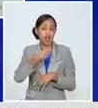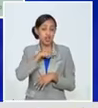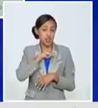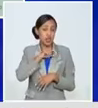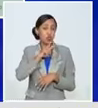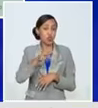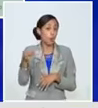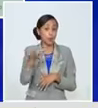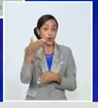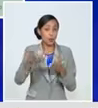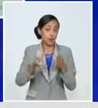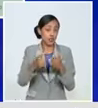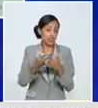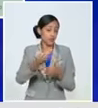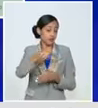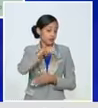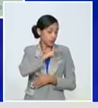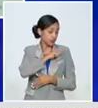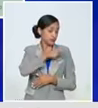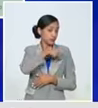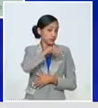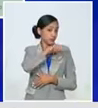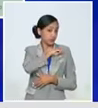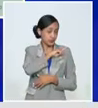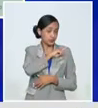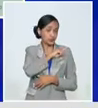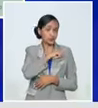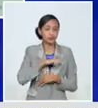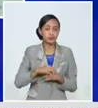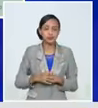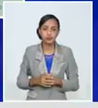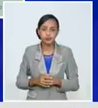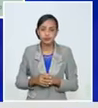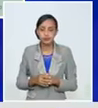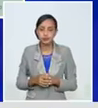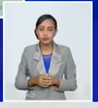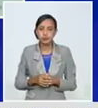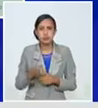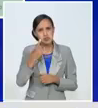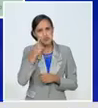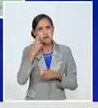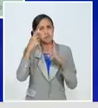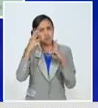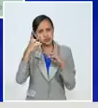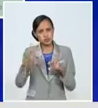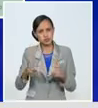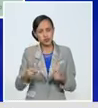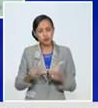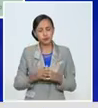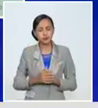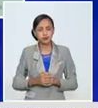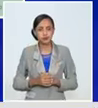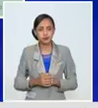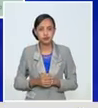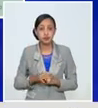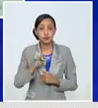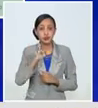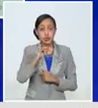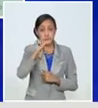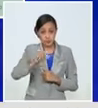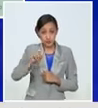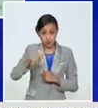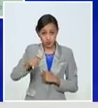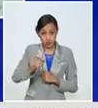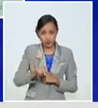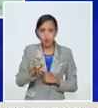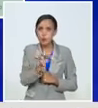el día anterior, pues también se va viendo algunos resultados. Los 6 casos en el municipio Santi